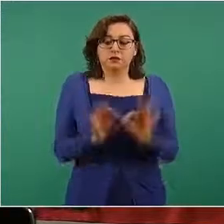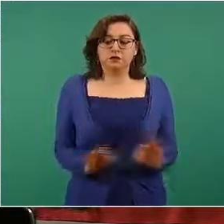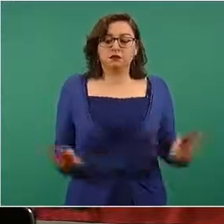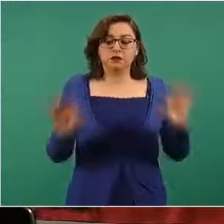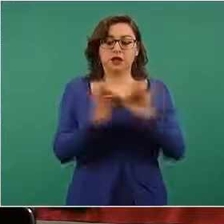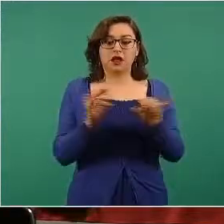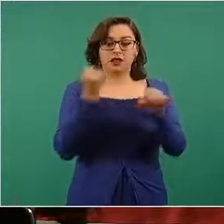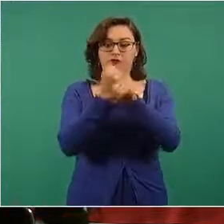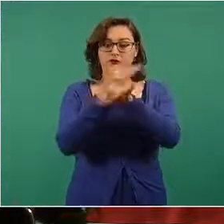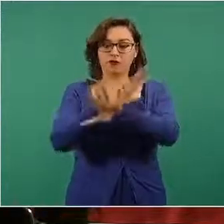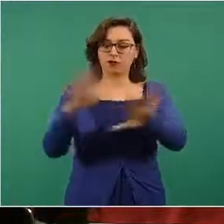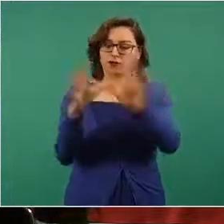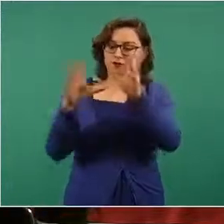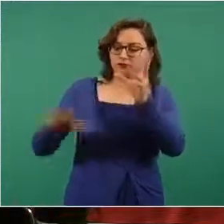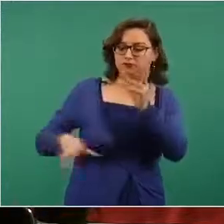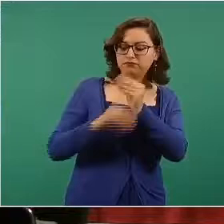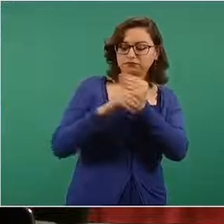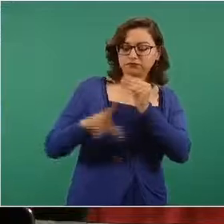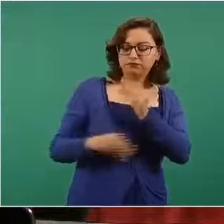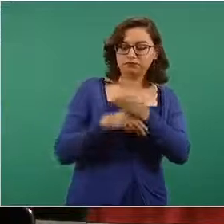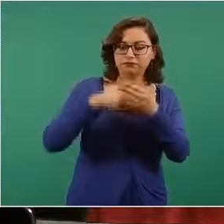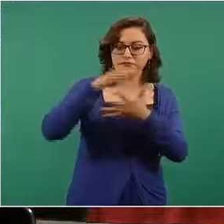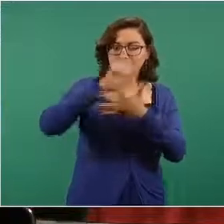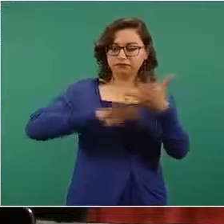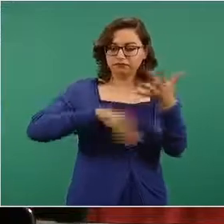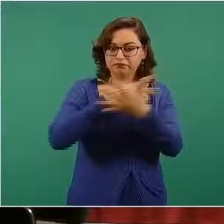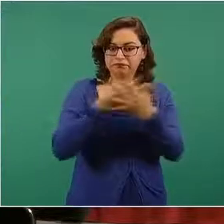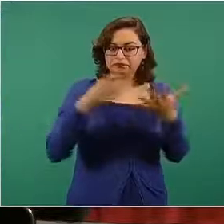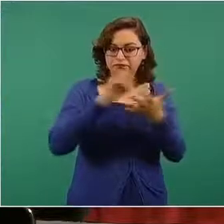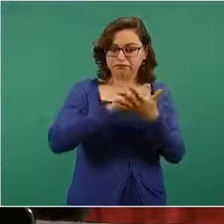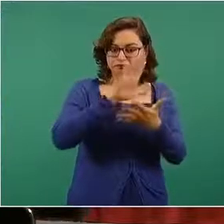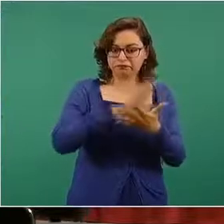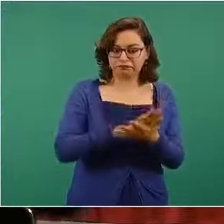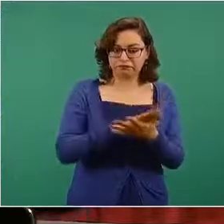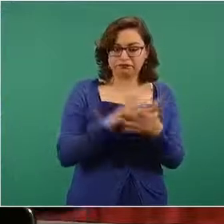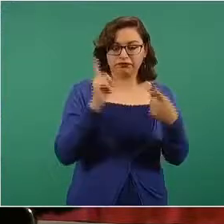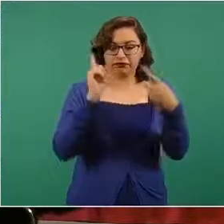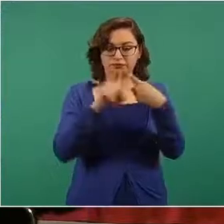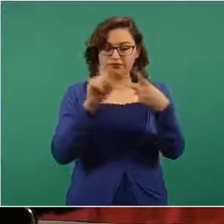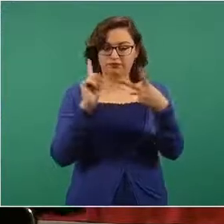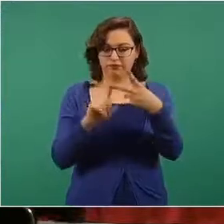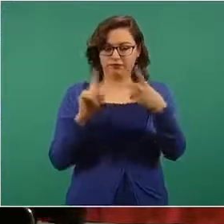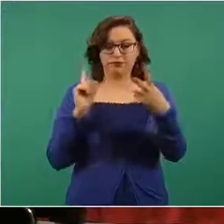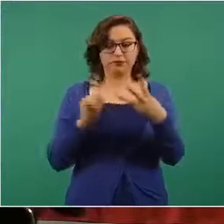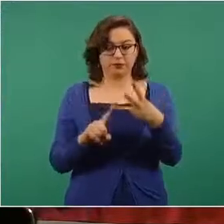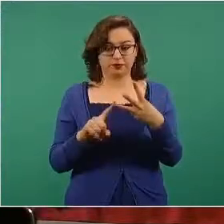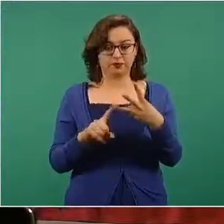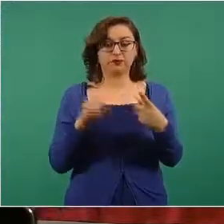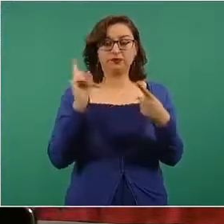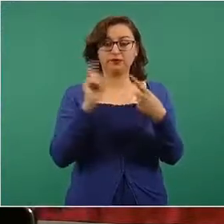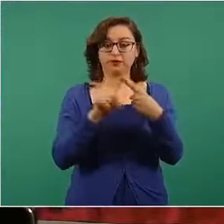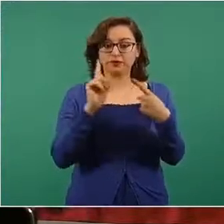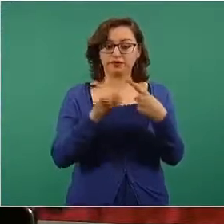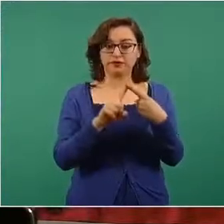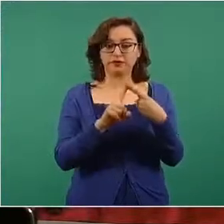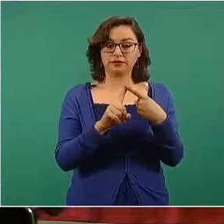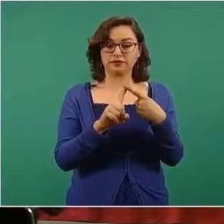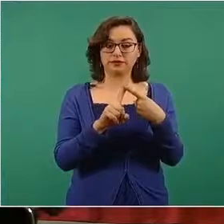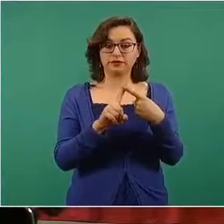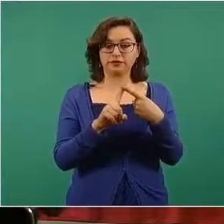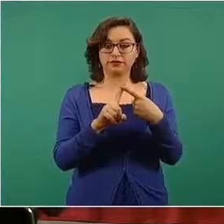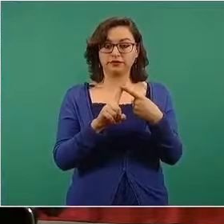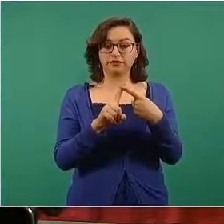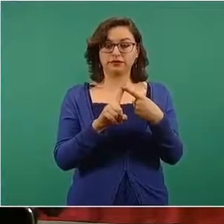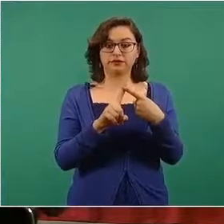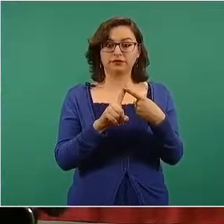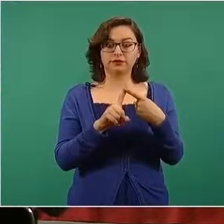hay 2 principales, pero voy a mencionar una tercera. La principal base de datos de la que se basa este análisis viene de